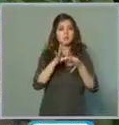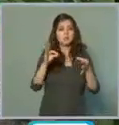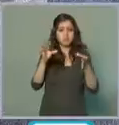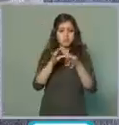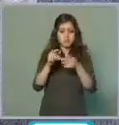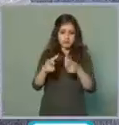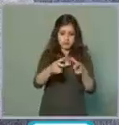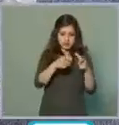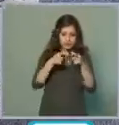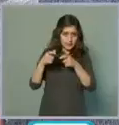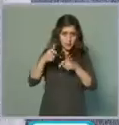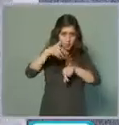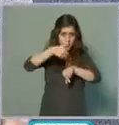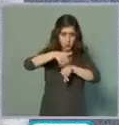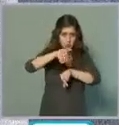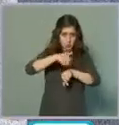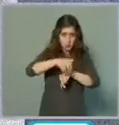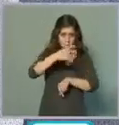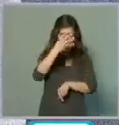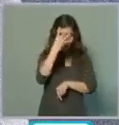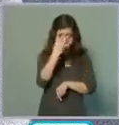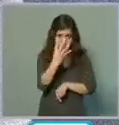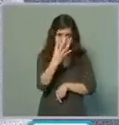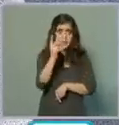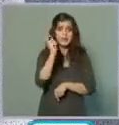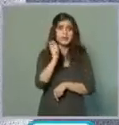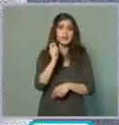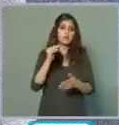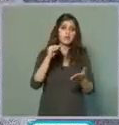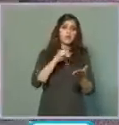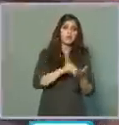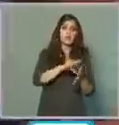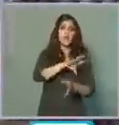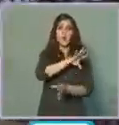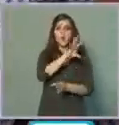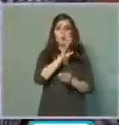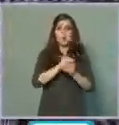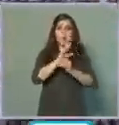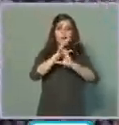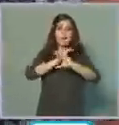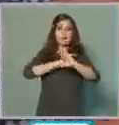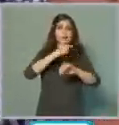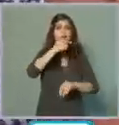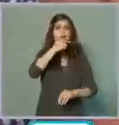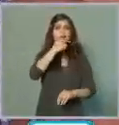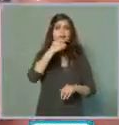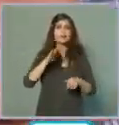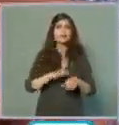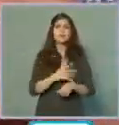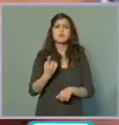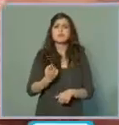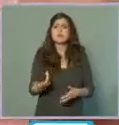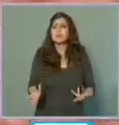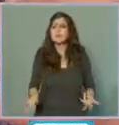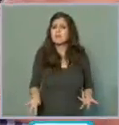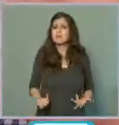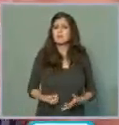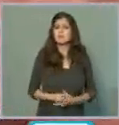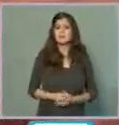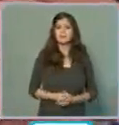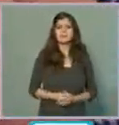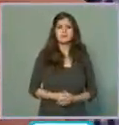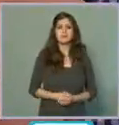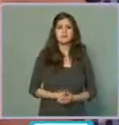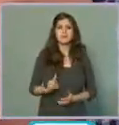material discográfico, como bien lo mencioné, que es completamente en inglés. Así ¿Por es. qué completamente en inglés? Pues mira, fue una decisión